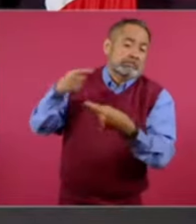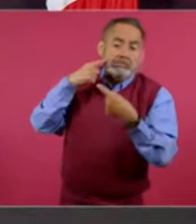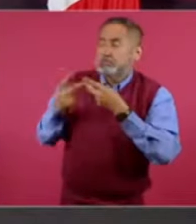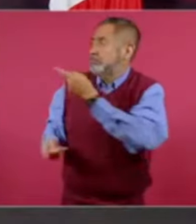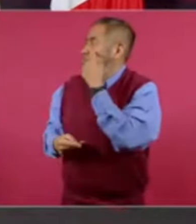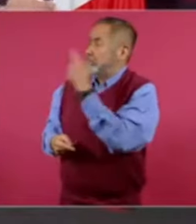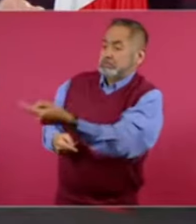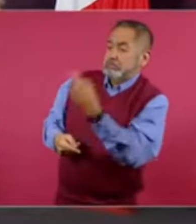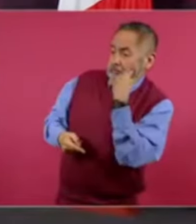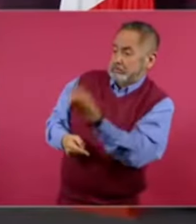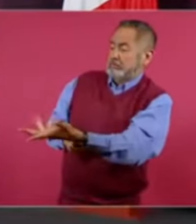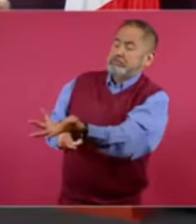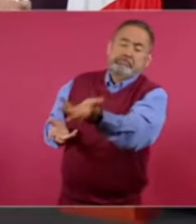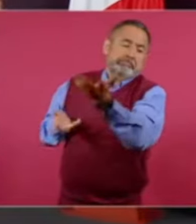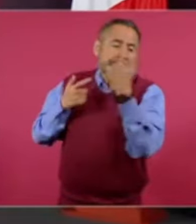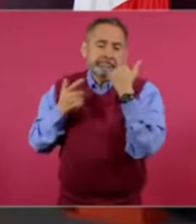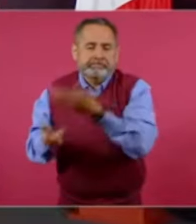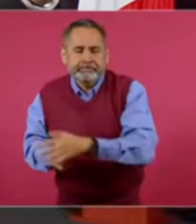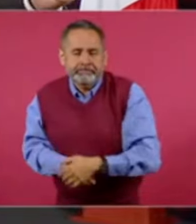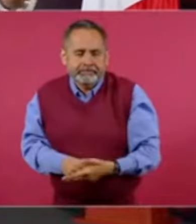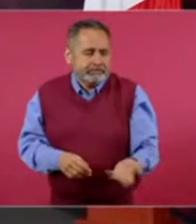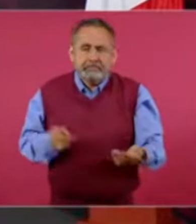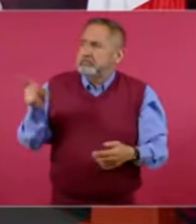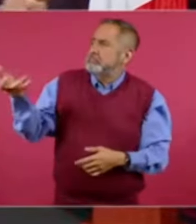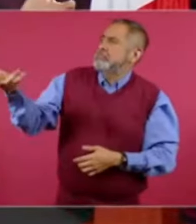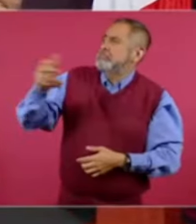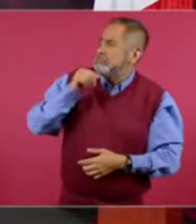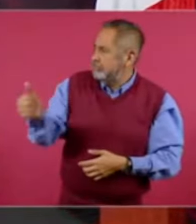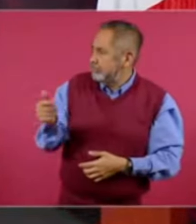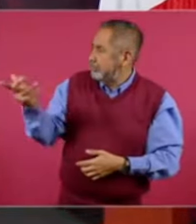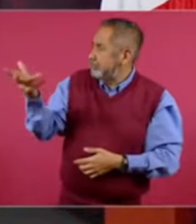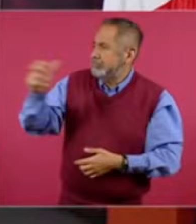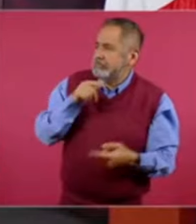cuestionar al gobierno. ¿Sí? ¿Qué hace el gobierno?